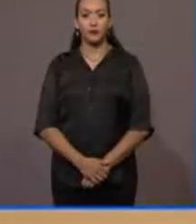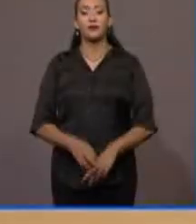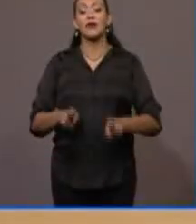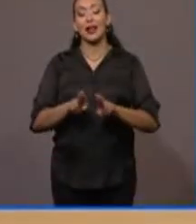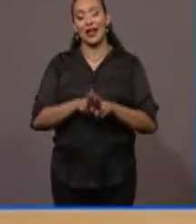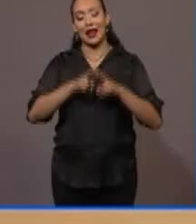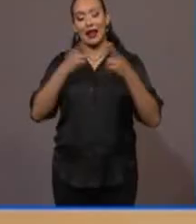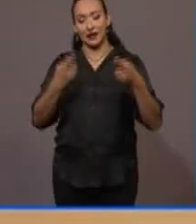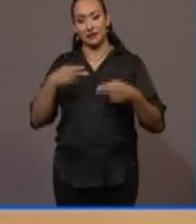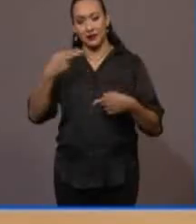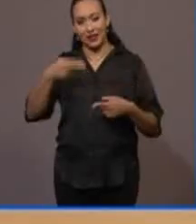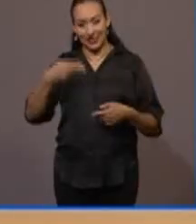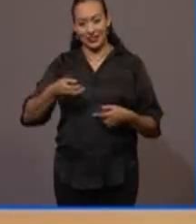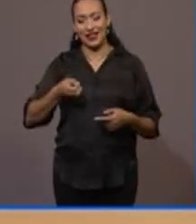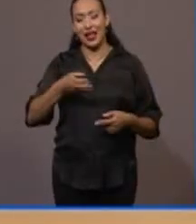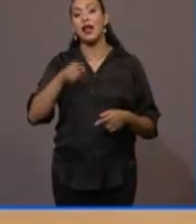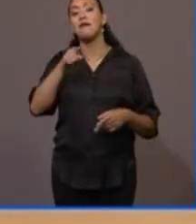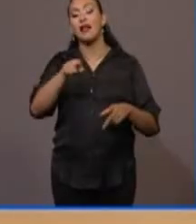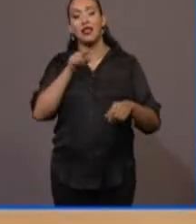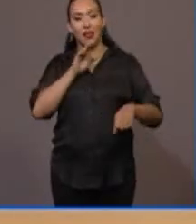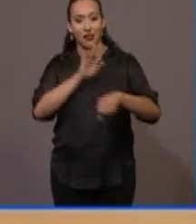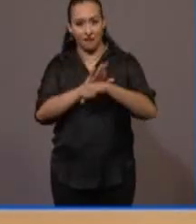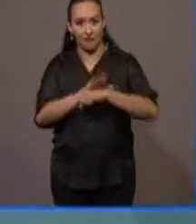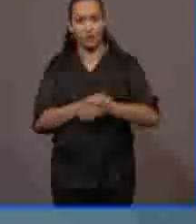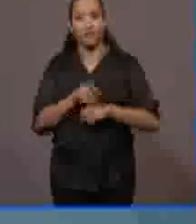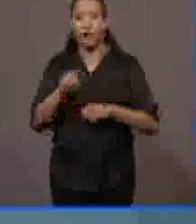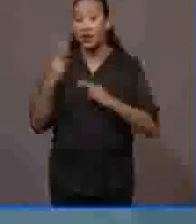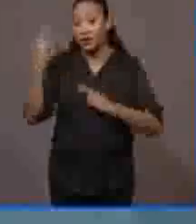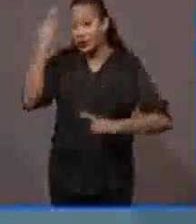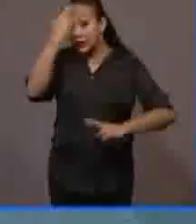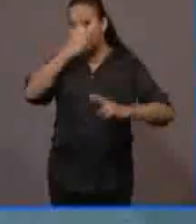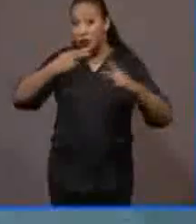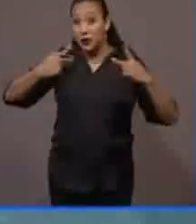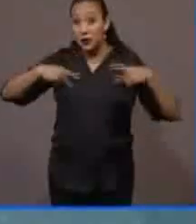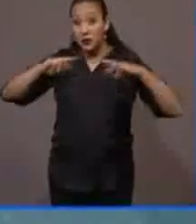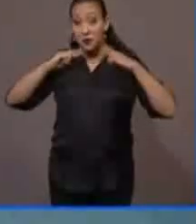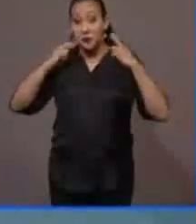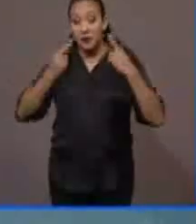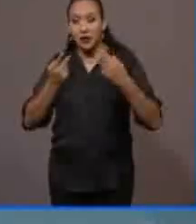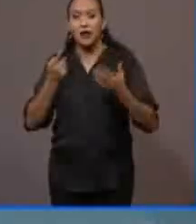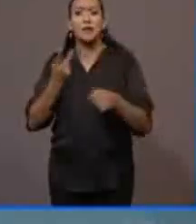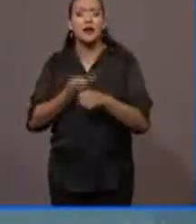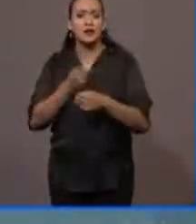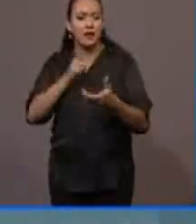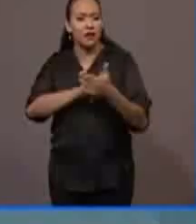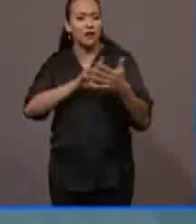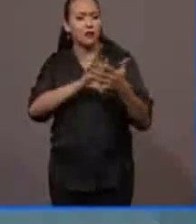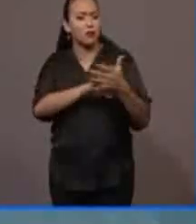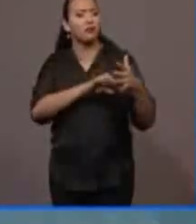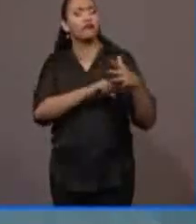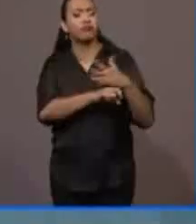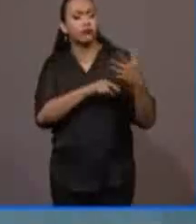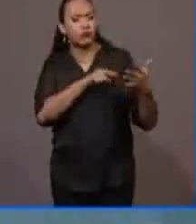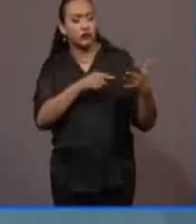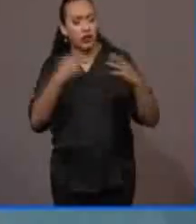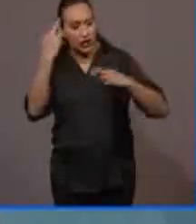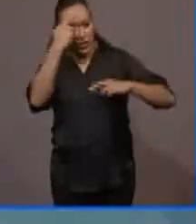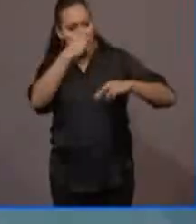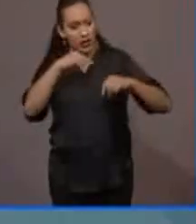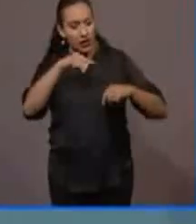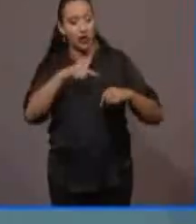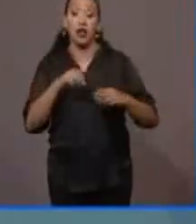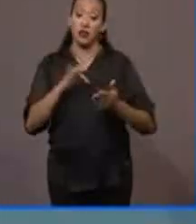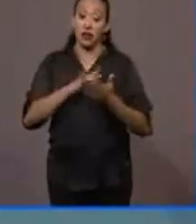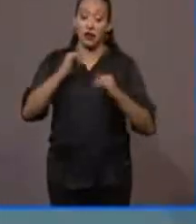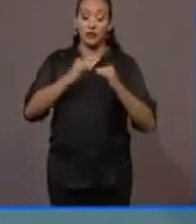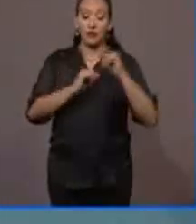En la revista Te Defendemos se recordó la reciente reunión del Observatorio de Personas Privadas de la Libertad, en donde se destacó el papel de la